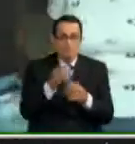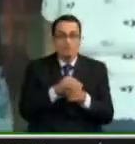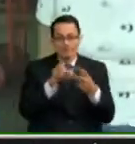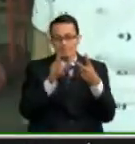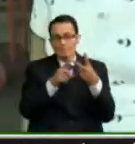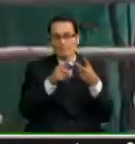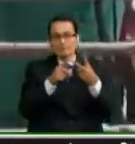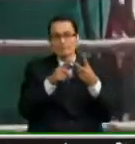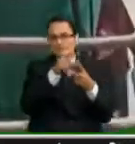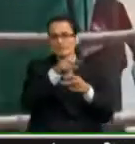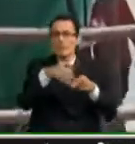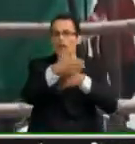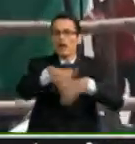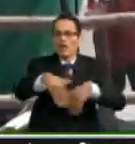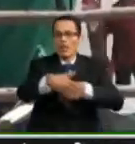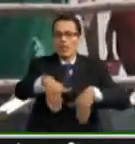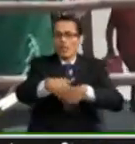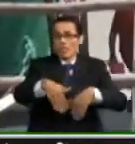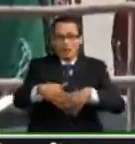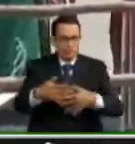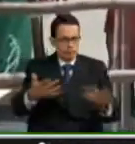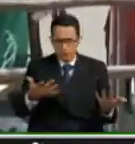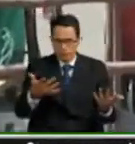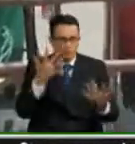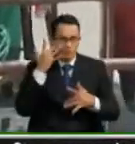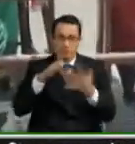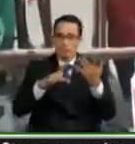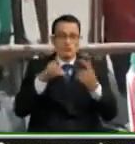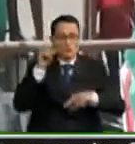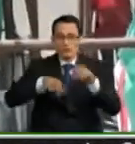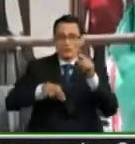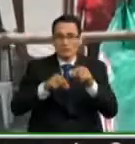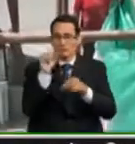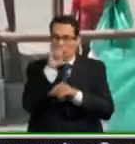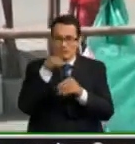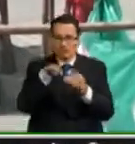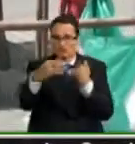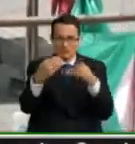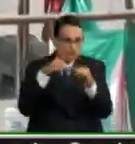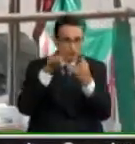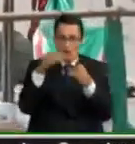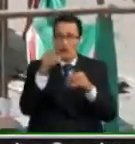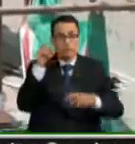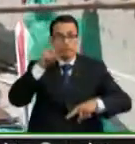porque estaban ocupando la vía pública, obstaculizando el tránsito y la movilidad en el sector.